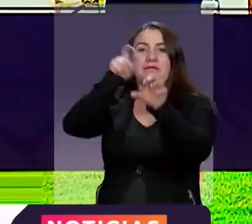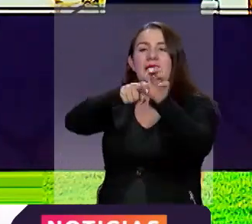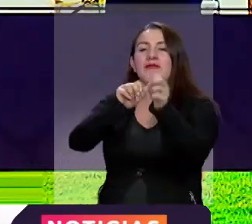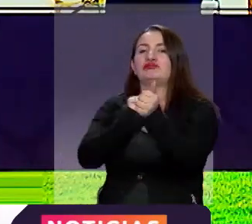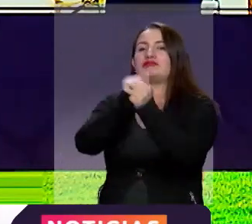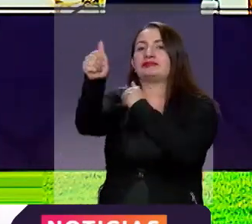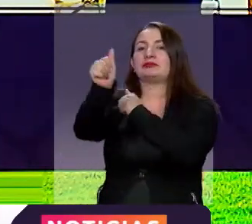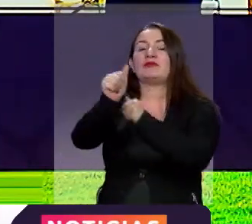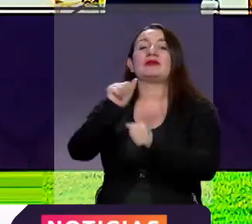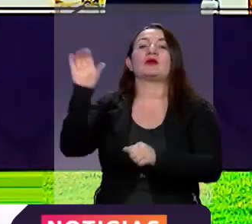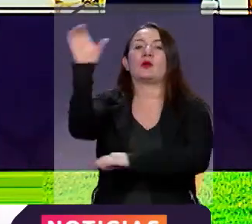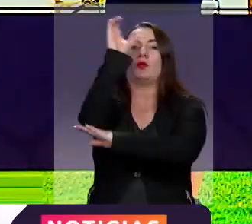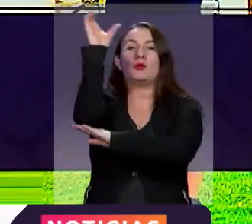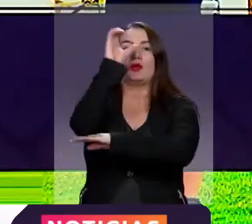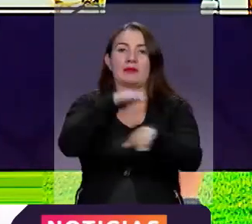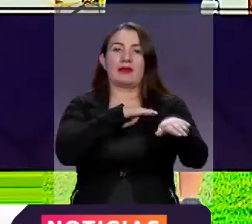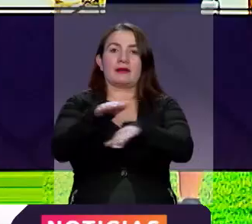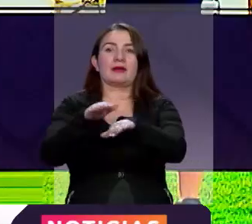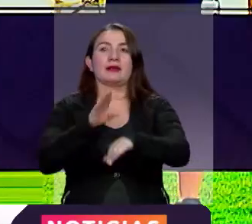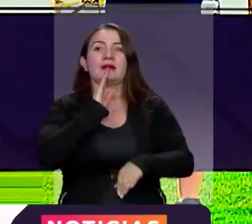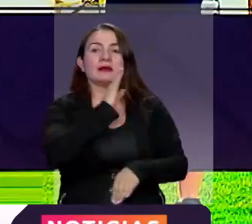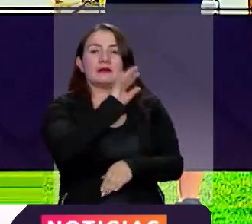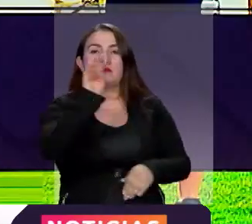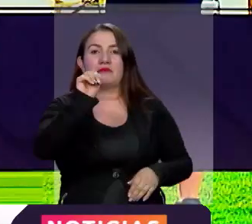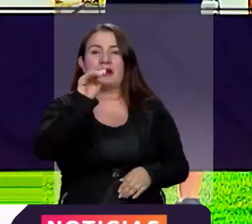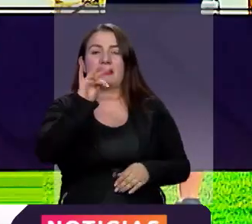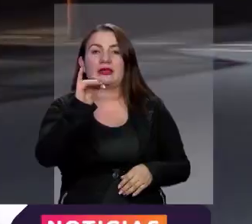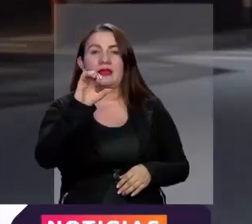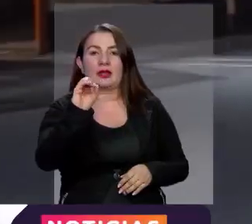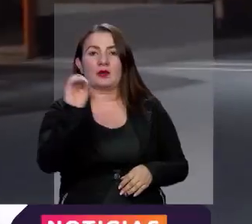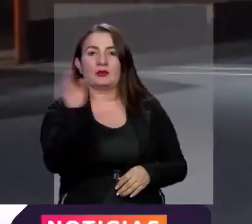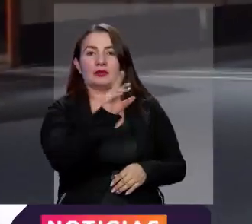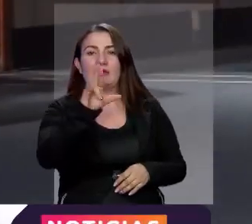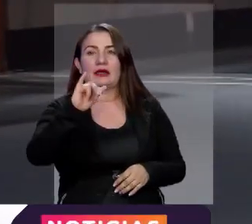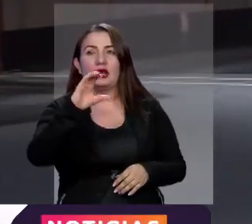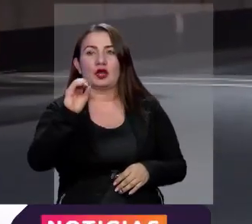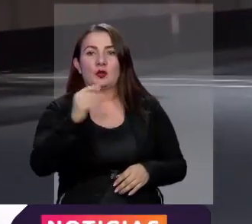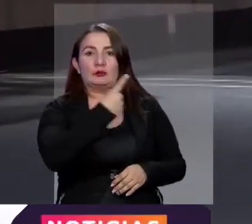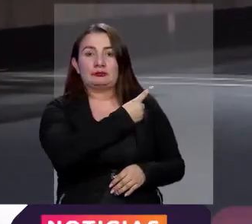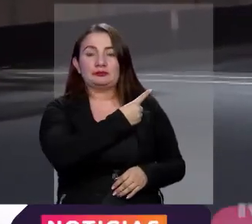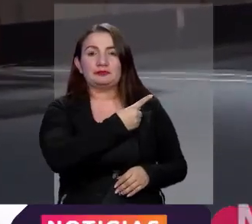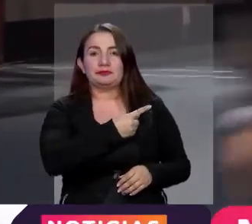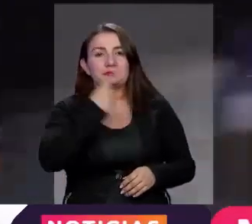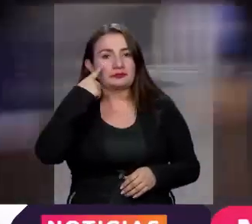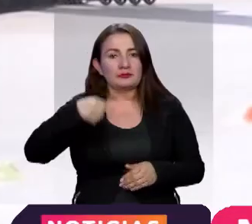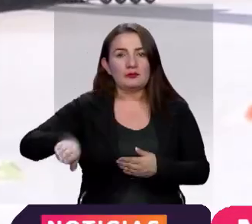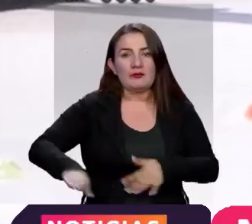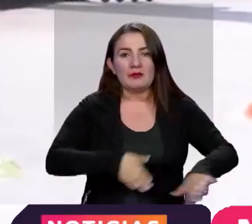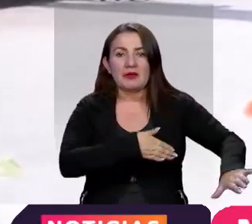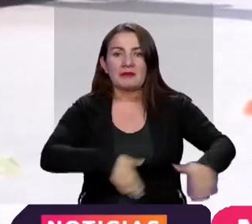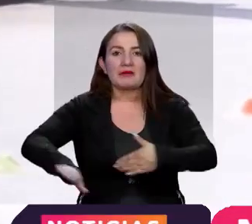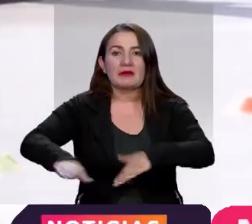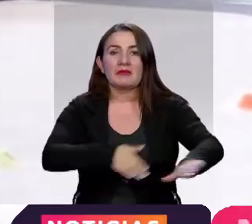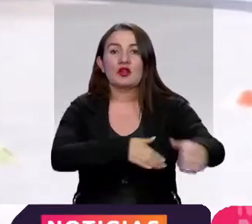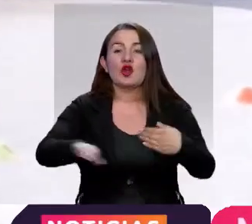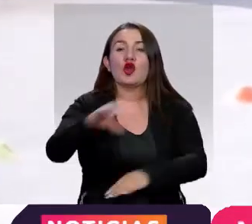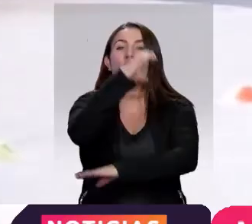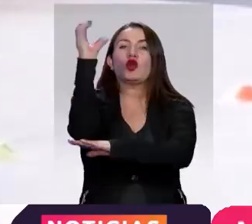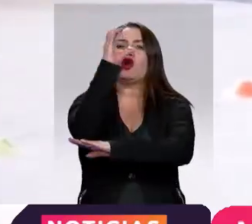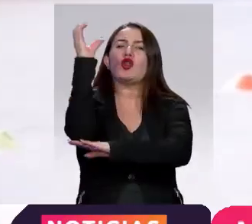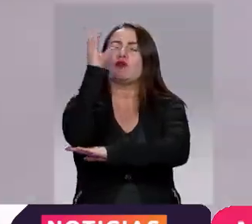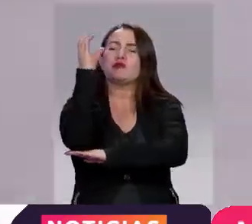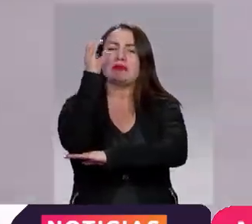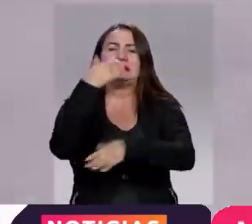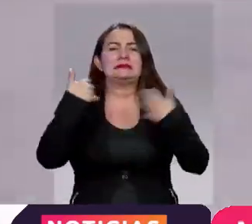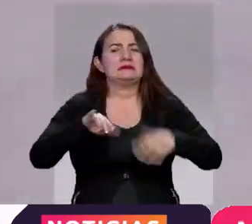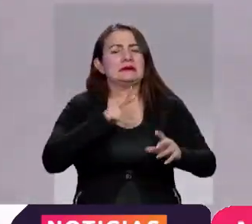representar al país, entre ellos el fondista Mateo Rico. Clasificar a la Selección Colombia de Patinaje llega incluso a ser